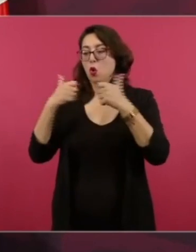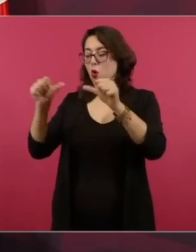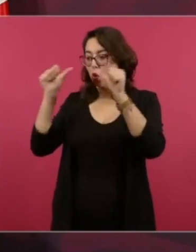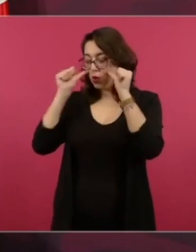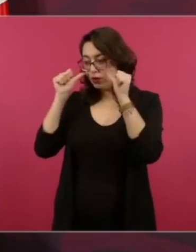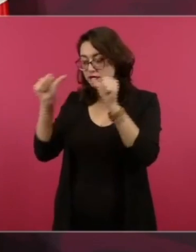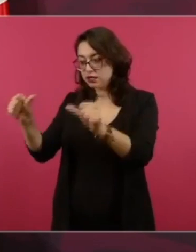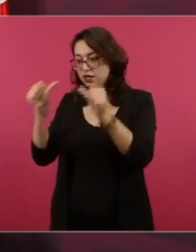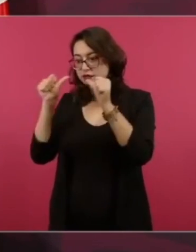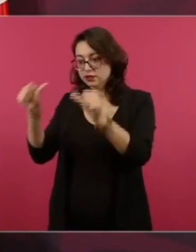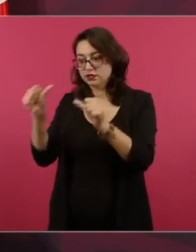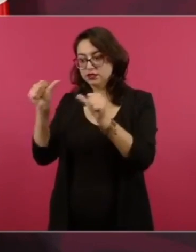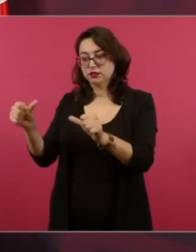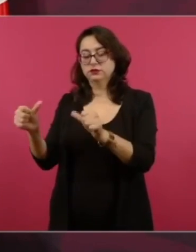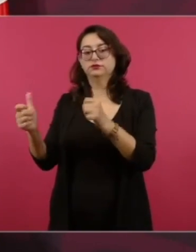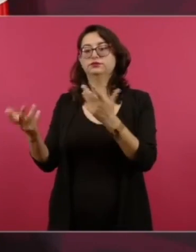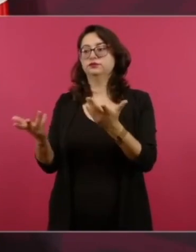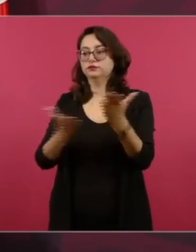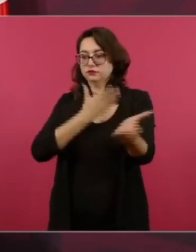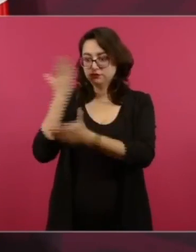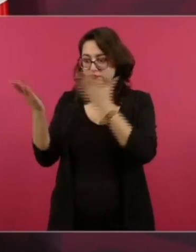en especial, con estudio.